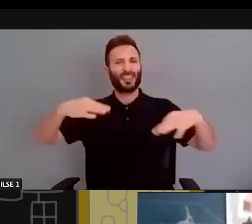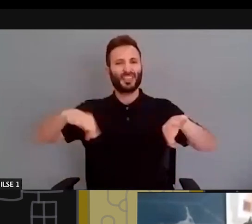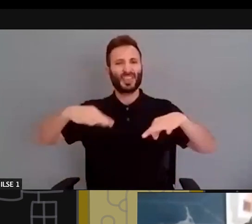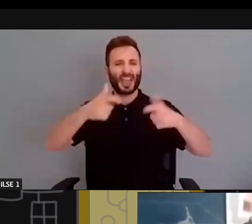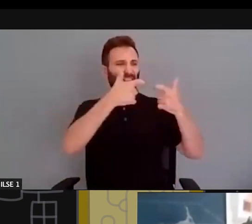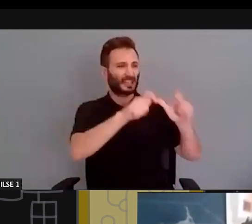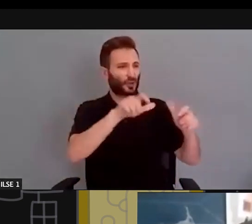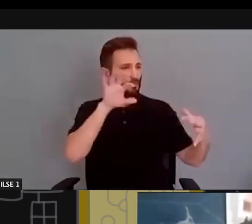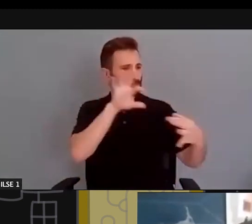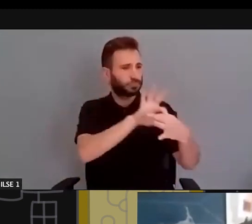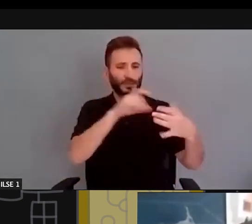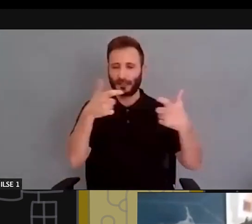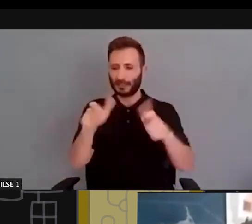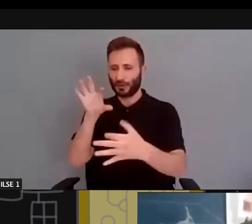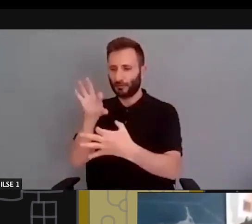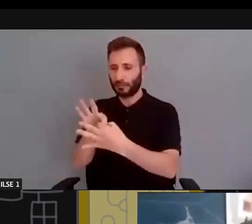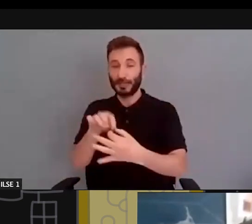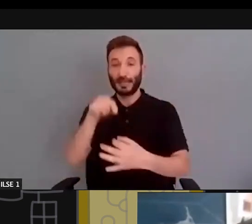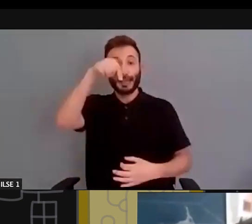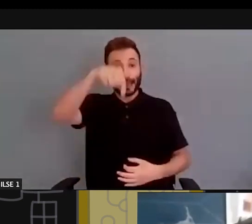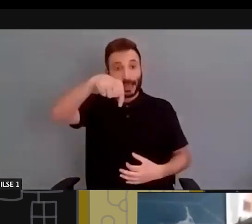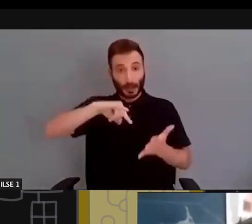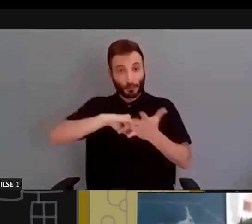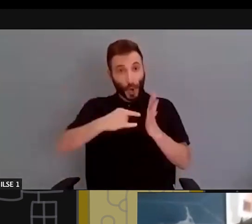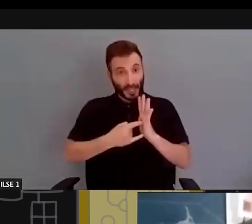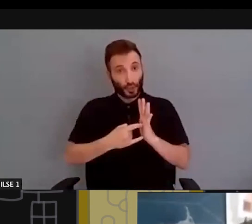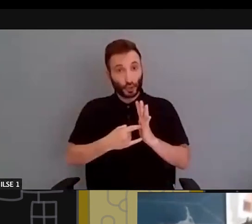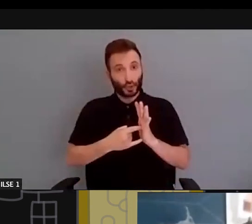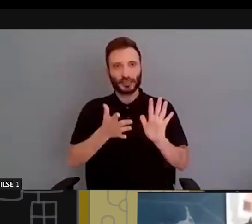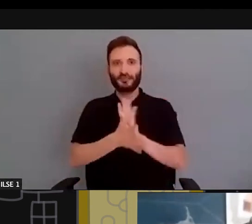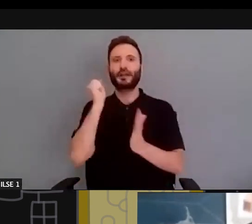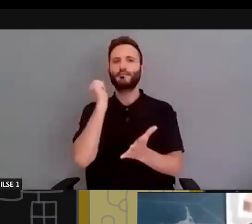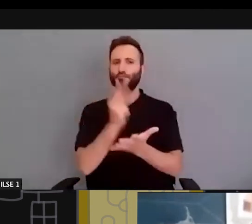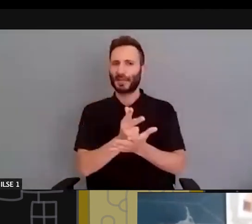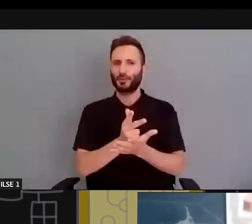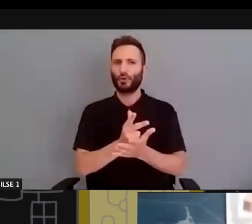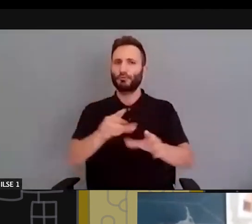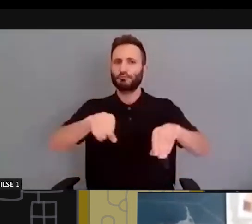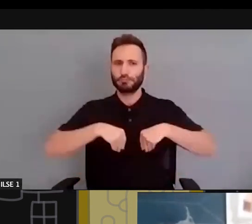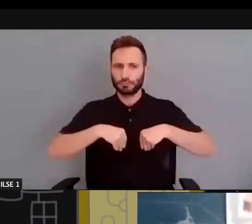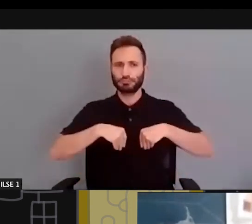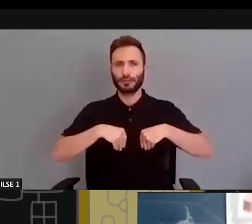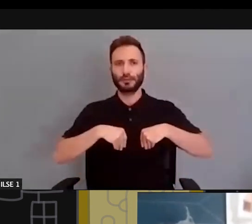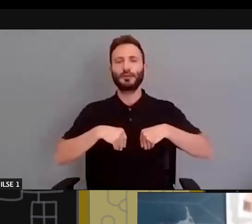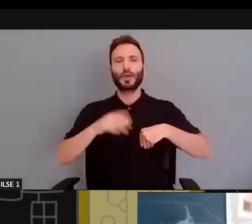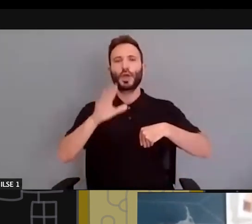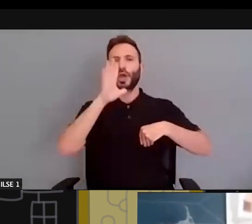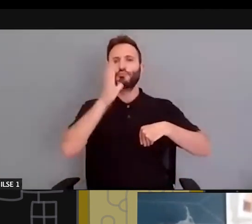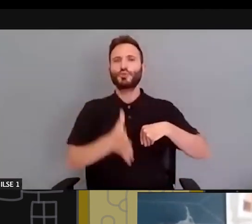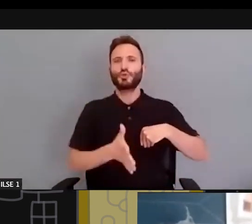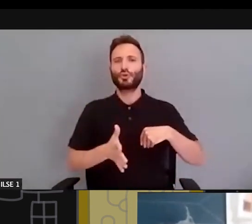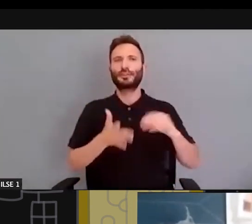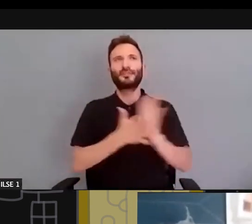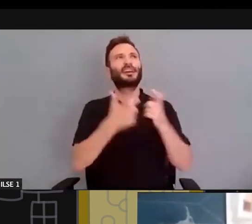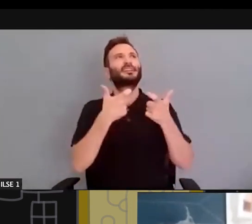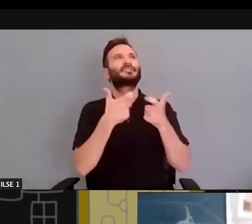sector. Y este proyecto, la verdad, ha supuesto un reto, ha sido muy ambicioso en el sentido de que no era un sector,